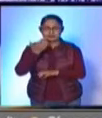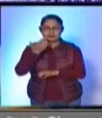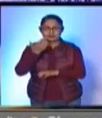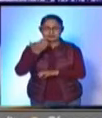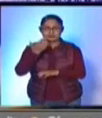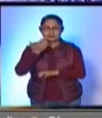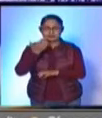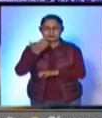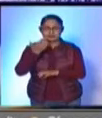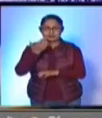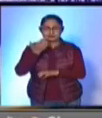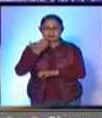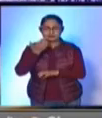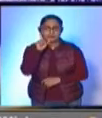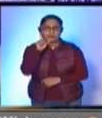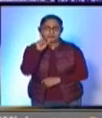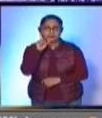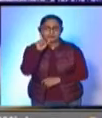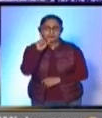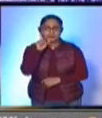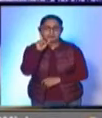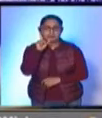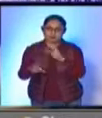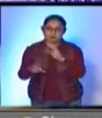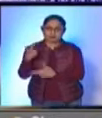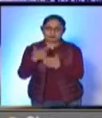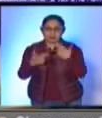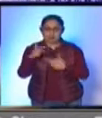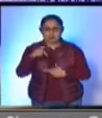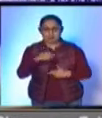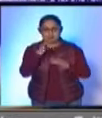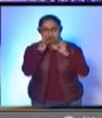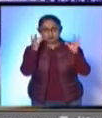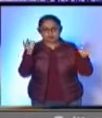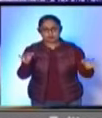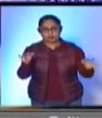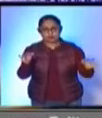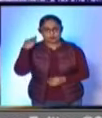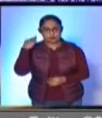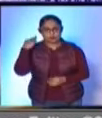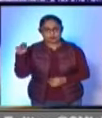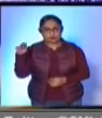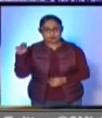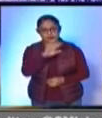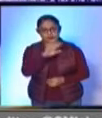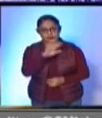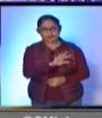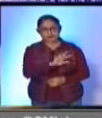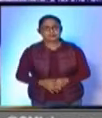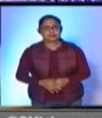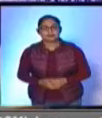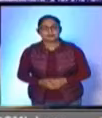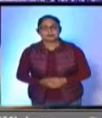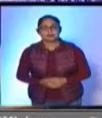de Canadá. Tenemos una cita el día de mañana. Después de la pausa, continuamos con más información para todo el estado de Michoacán.